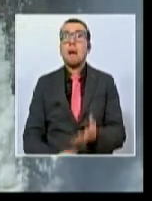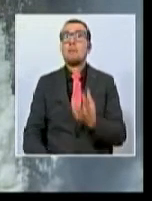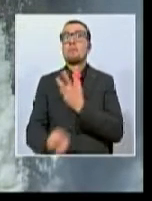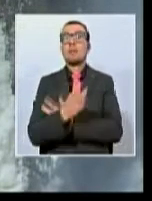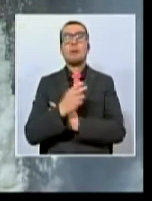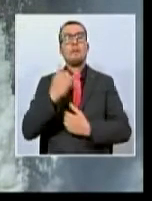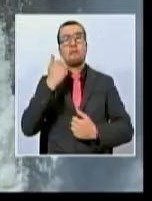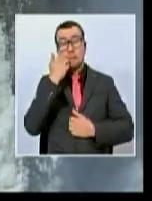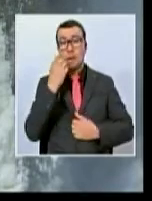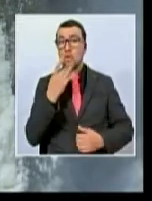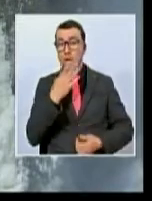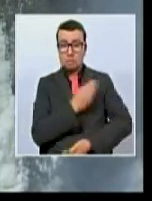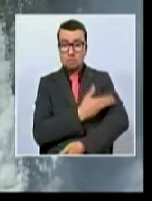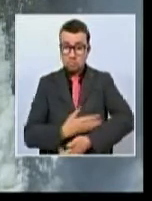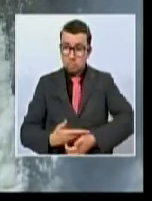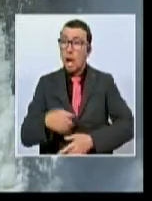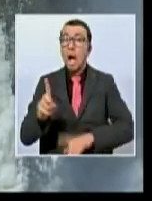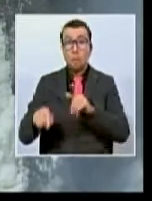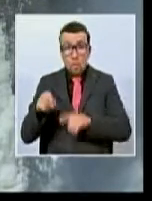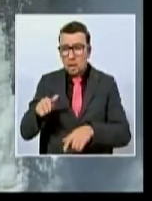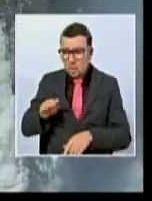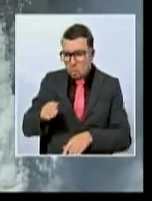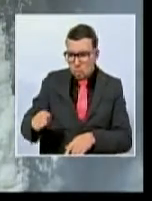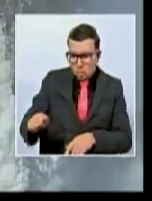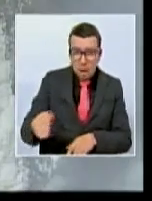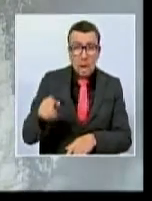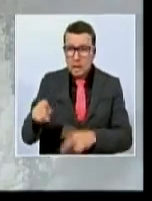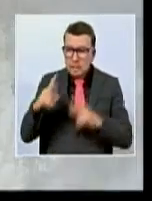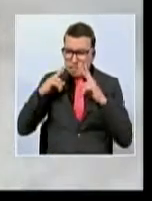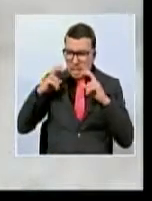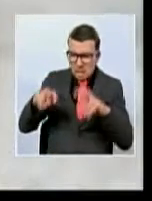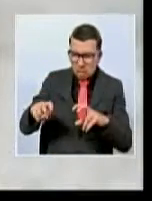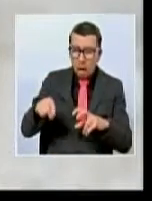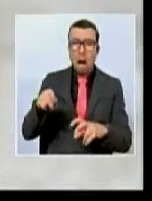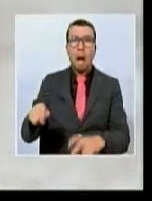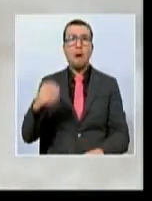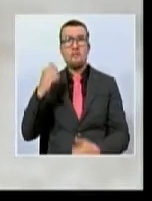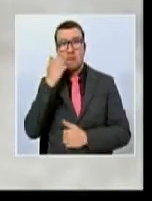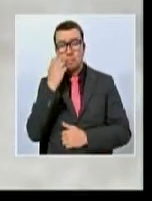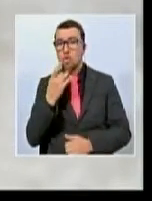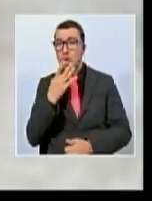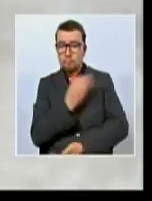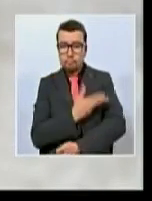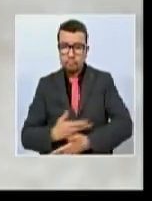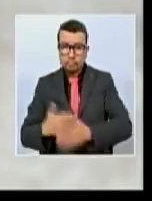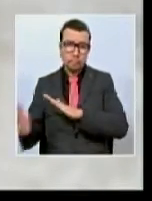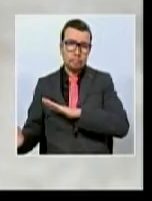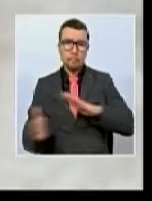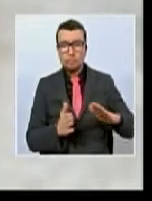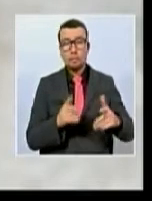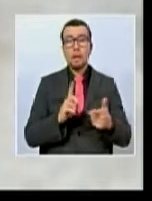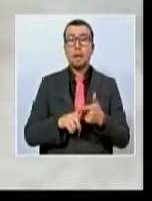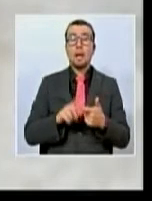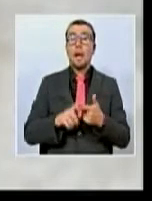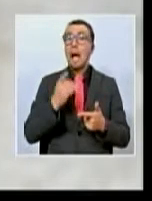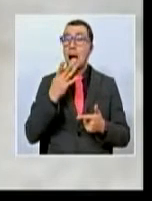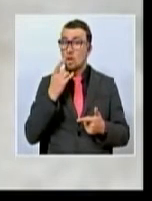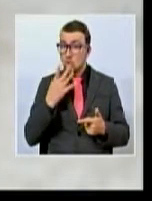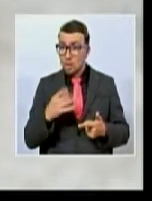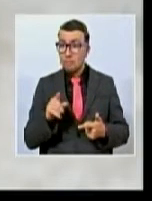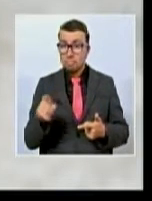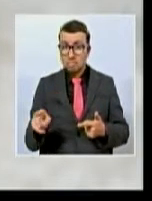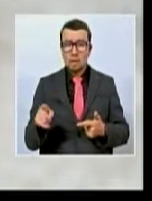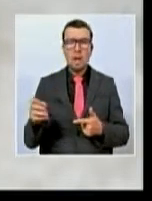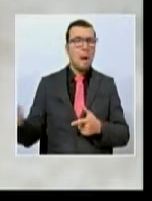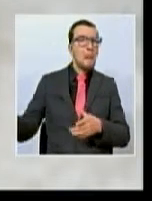produce diabetes en las ratas sanas en investigaciones de medicina. 2. azúcar refinada. A esta le echan